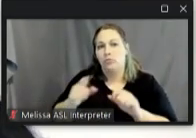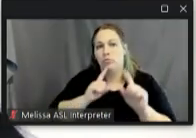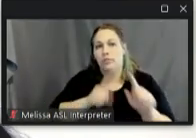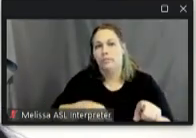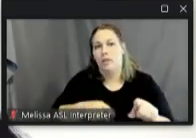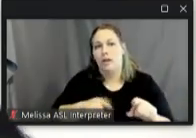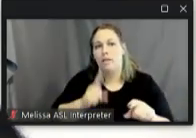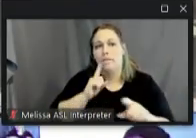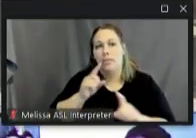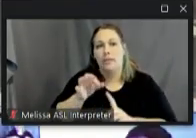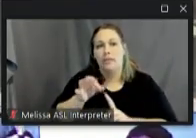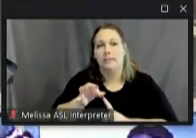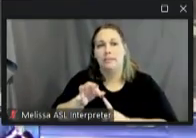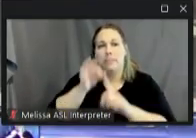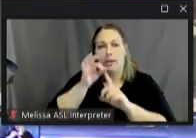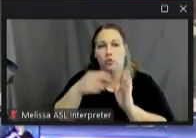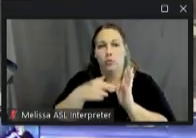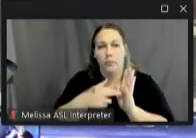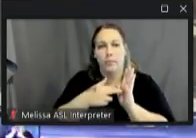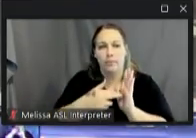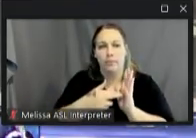Aguilar.